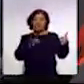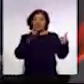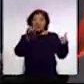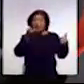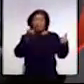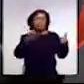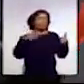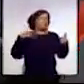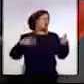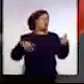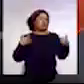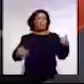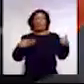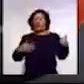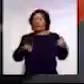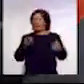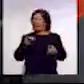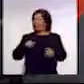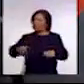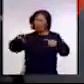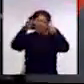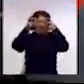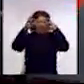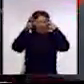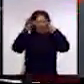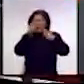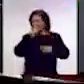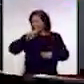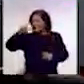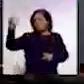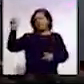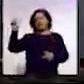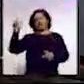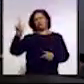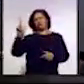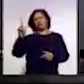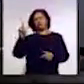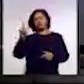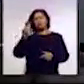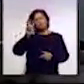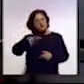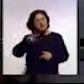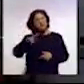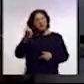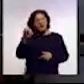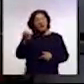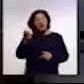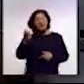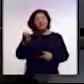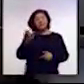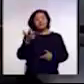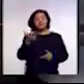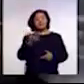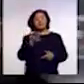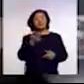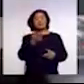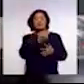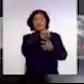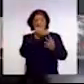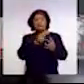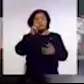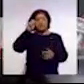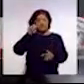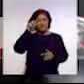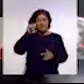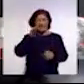muy talentosos son jóvenes mário que gracias a este sistema estatal de becas y en particular a este componente